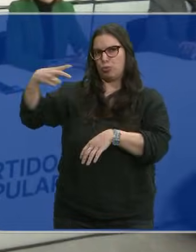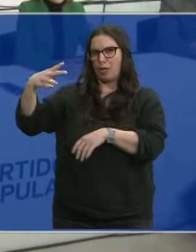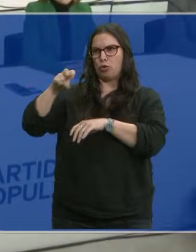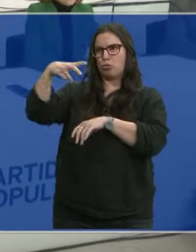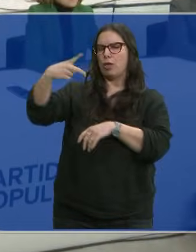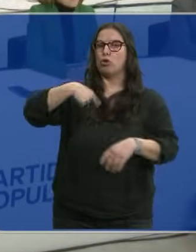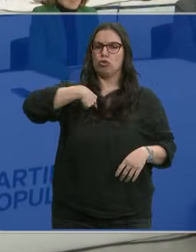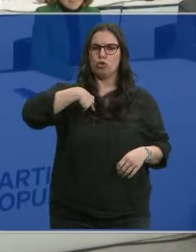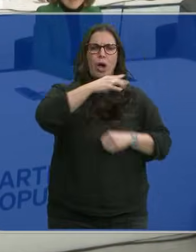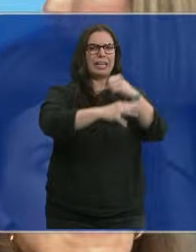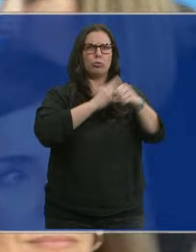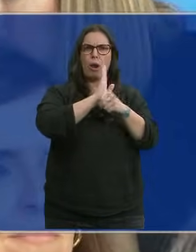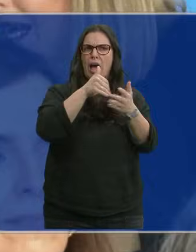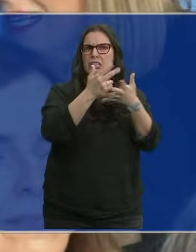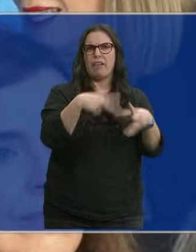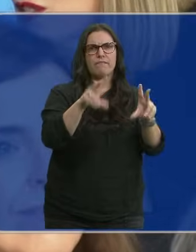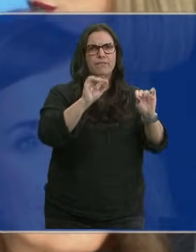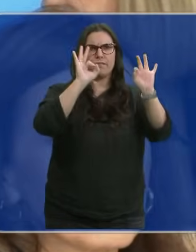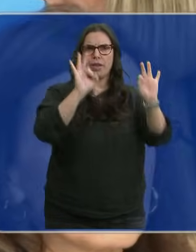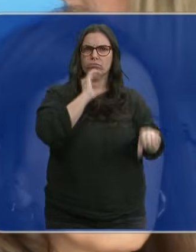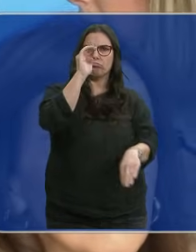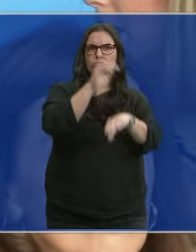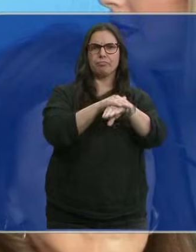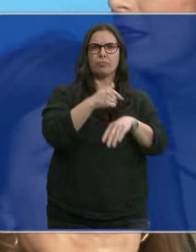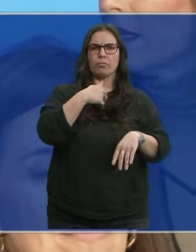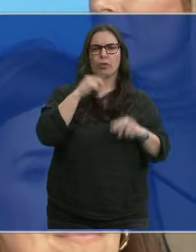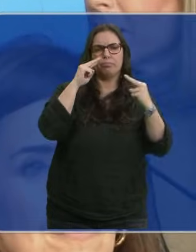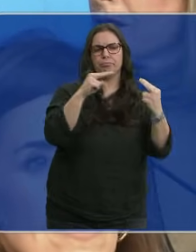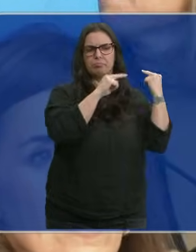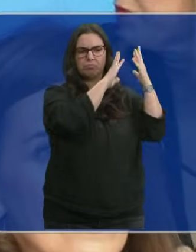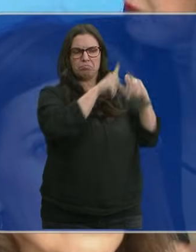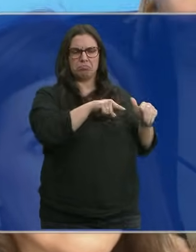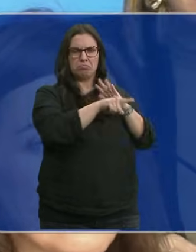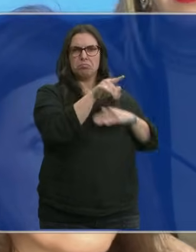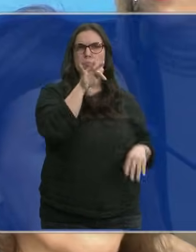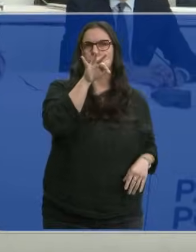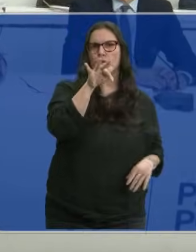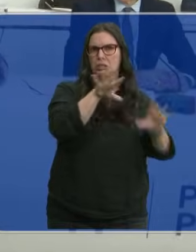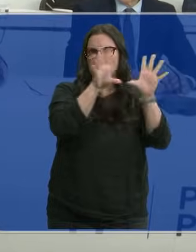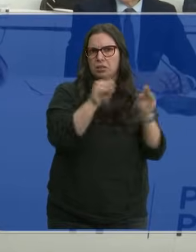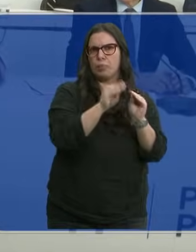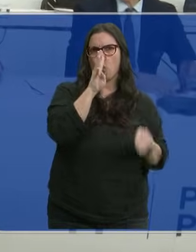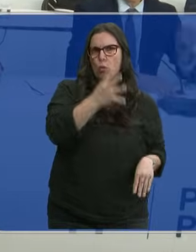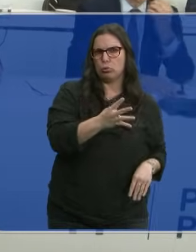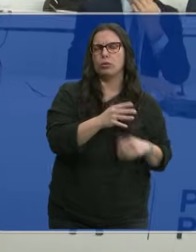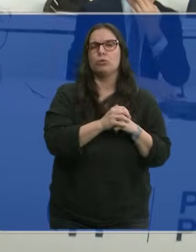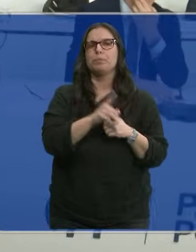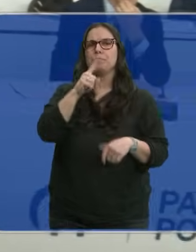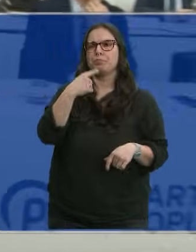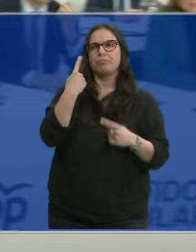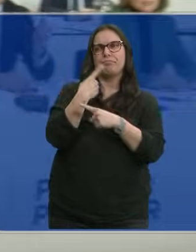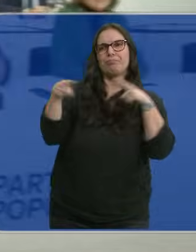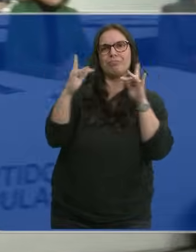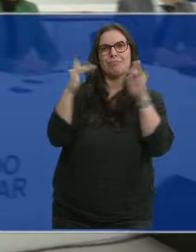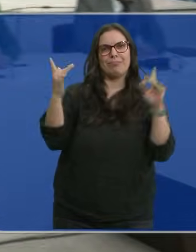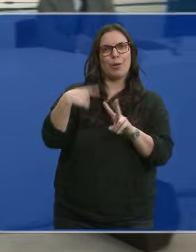ha agotado la legislatura, ha hecho un balance positivo a nivel de gestión de esos últimos 4 años. Marcaba también